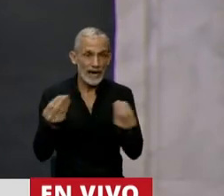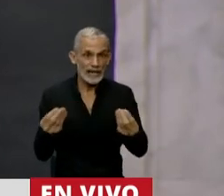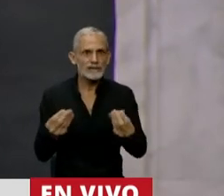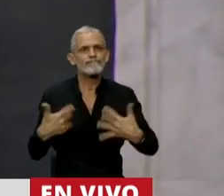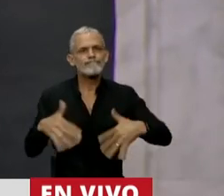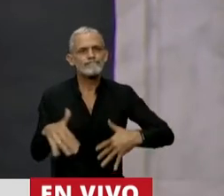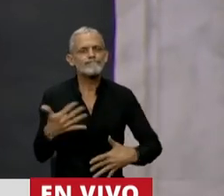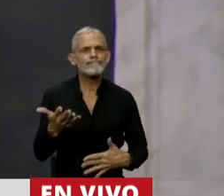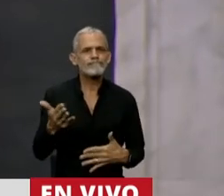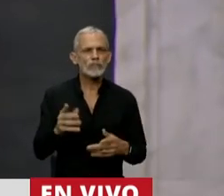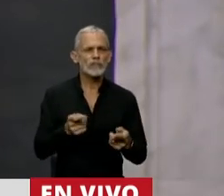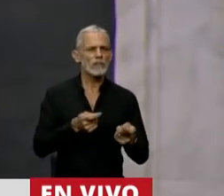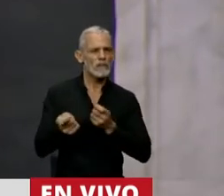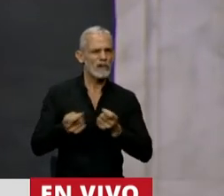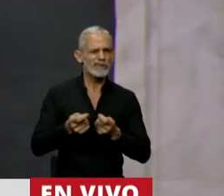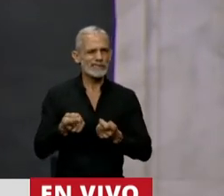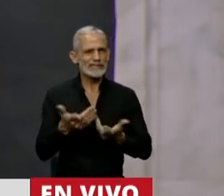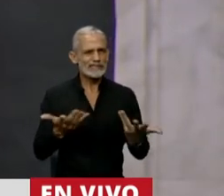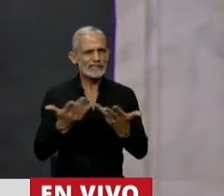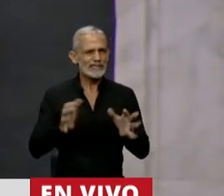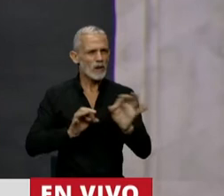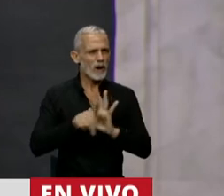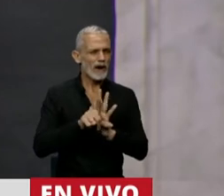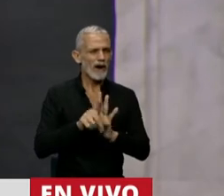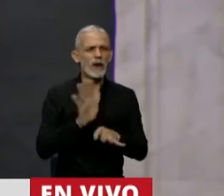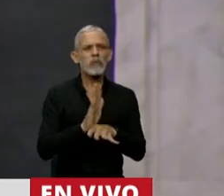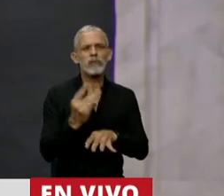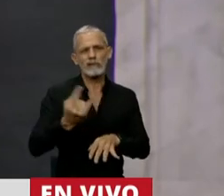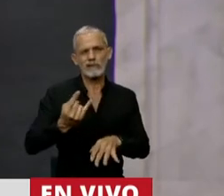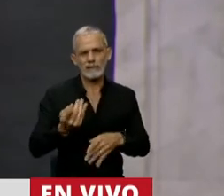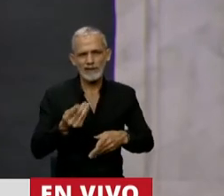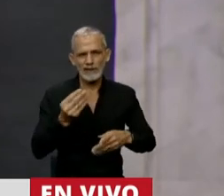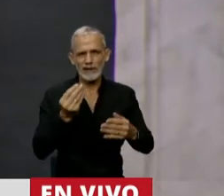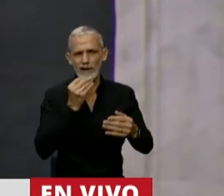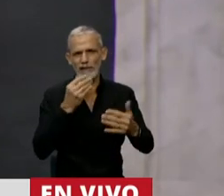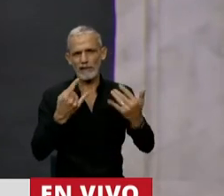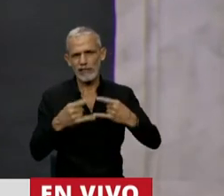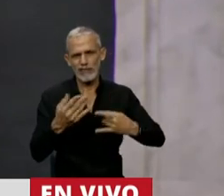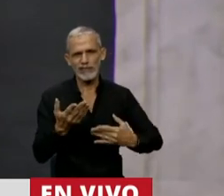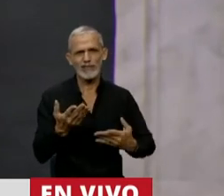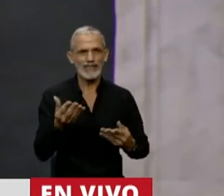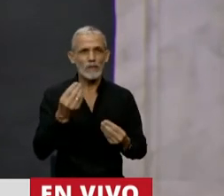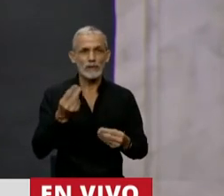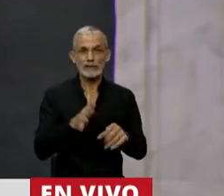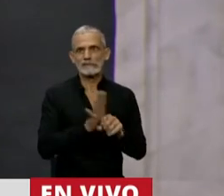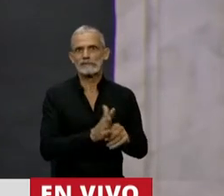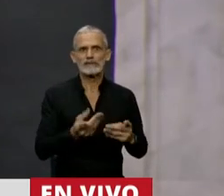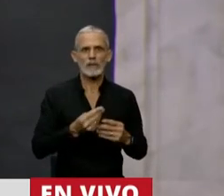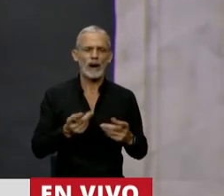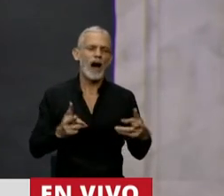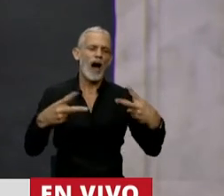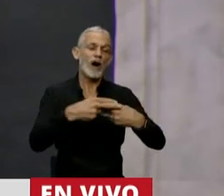una maniobra, frente a un engaño, porque se intenta tapar un nuevo